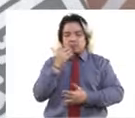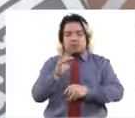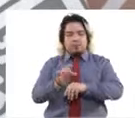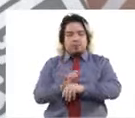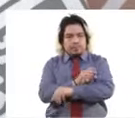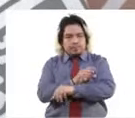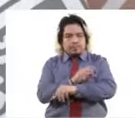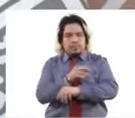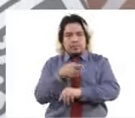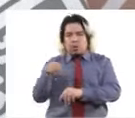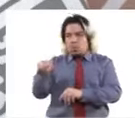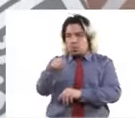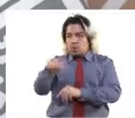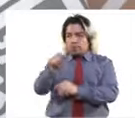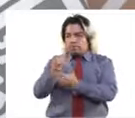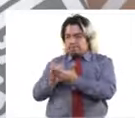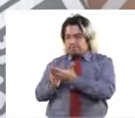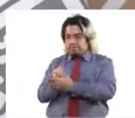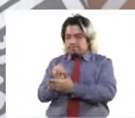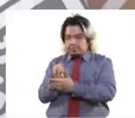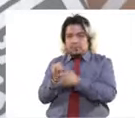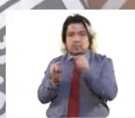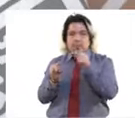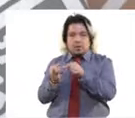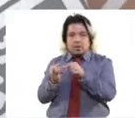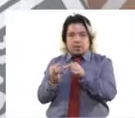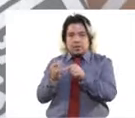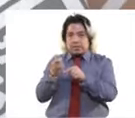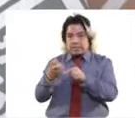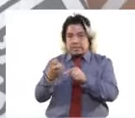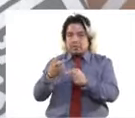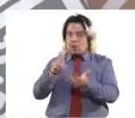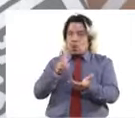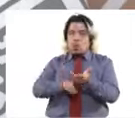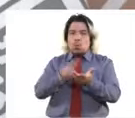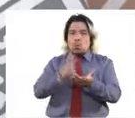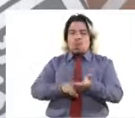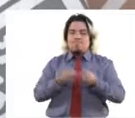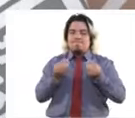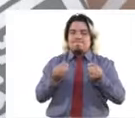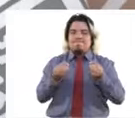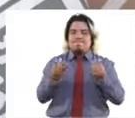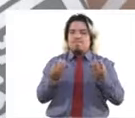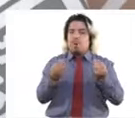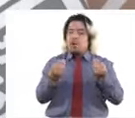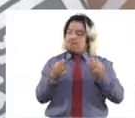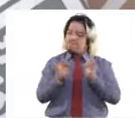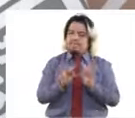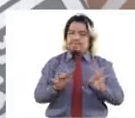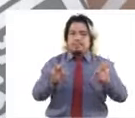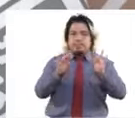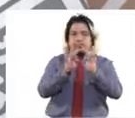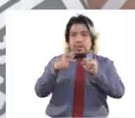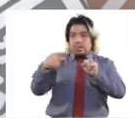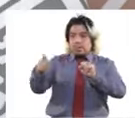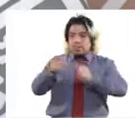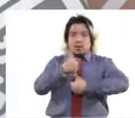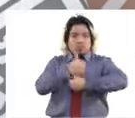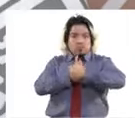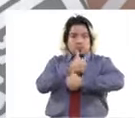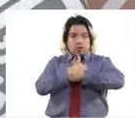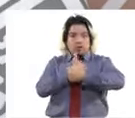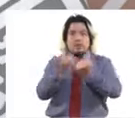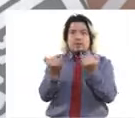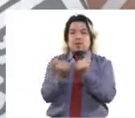las decisiones que ustedes tomen, graduados, tendrán un peso mucho más importante. De ellas dependerá su carrera, pero también su